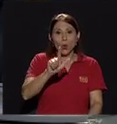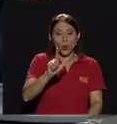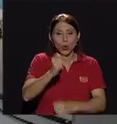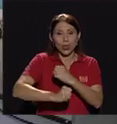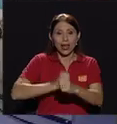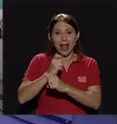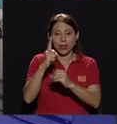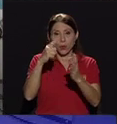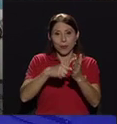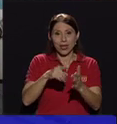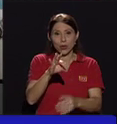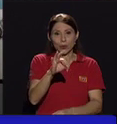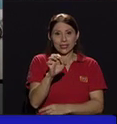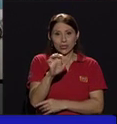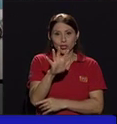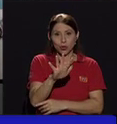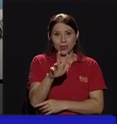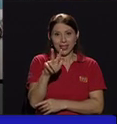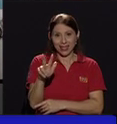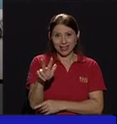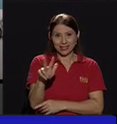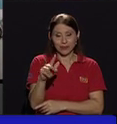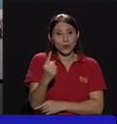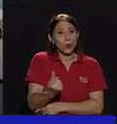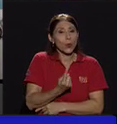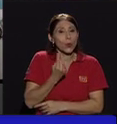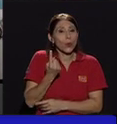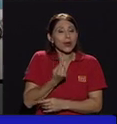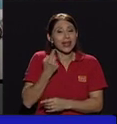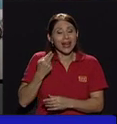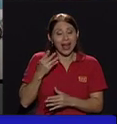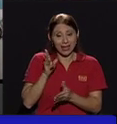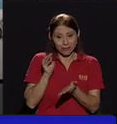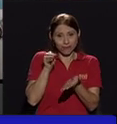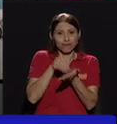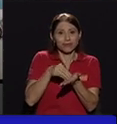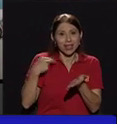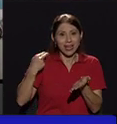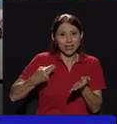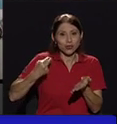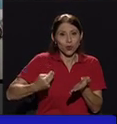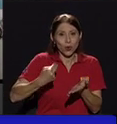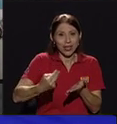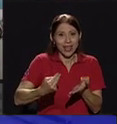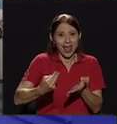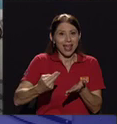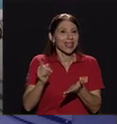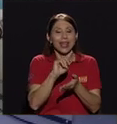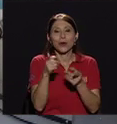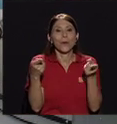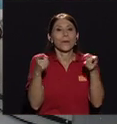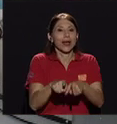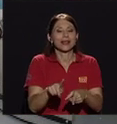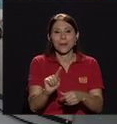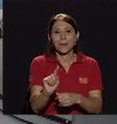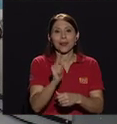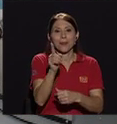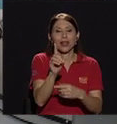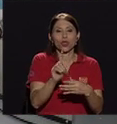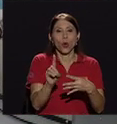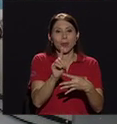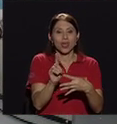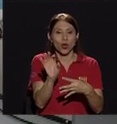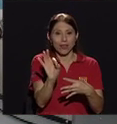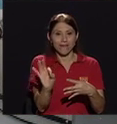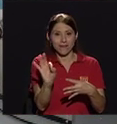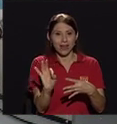del 53. Es la única en la historia contemporánea constitucional que no es el primer domingo de febrero, como había